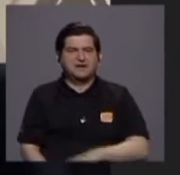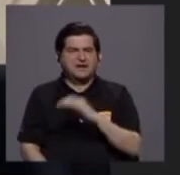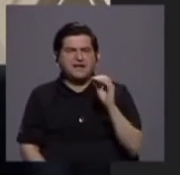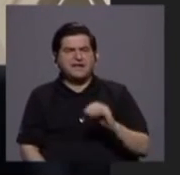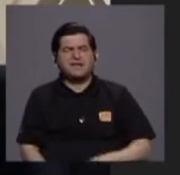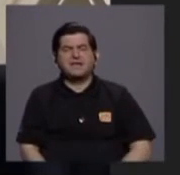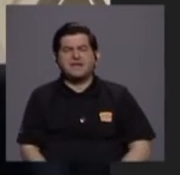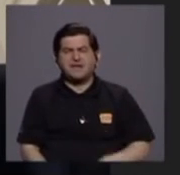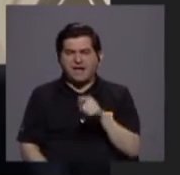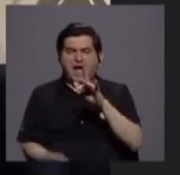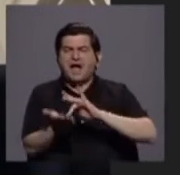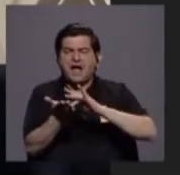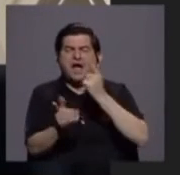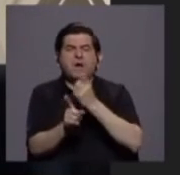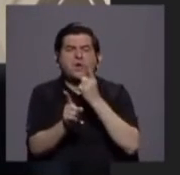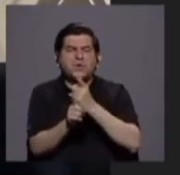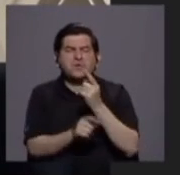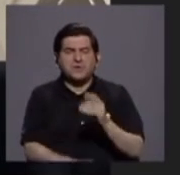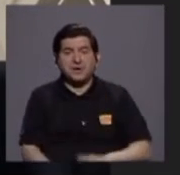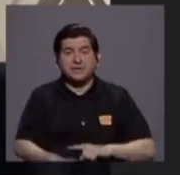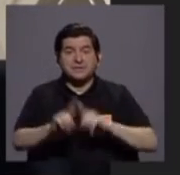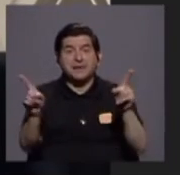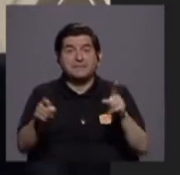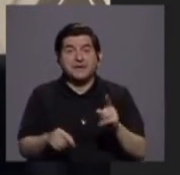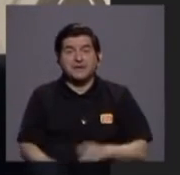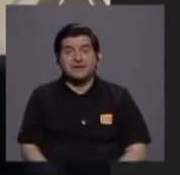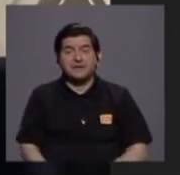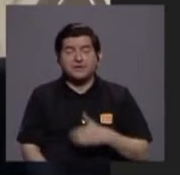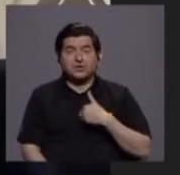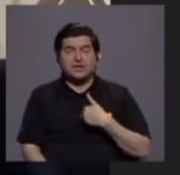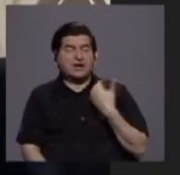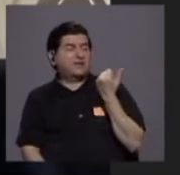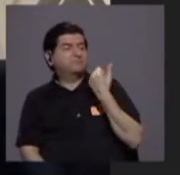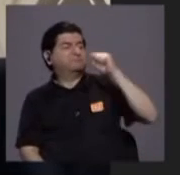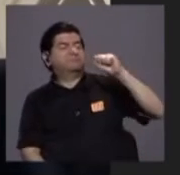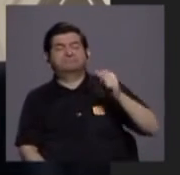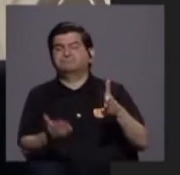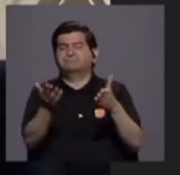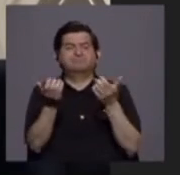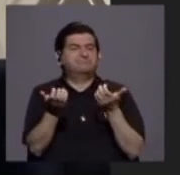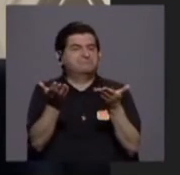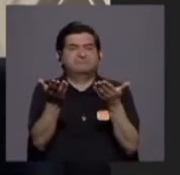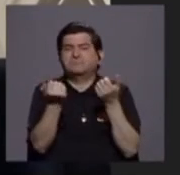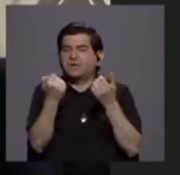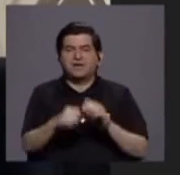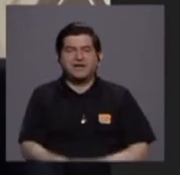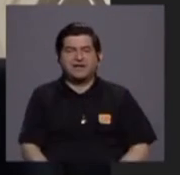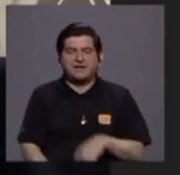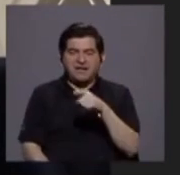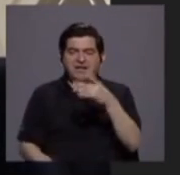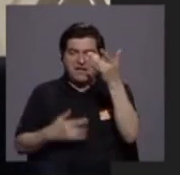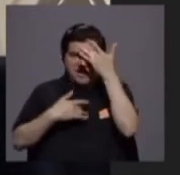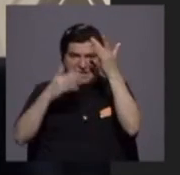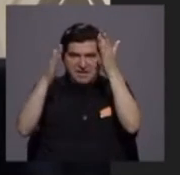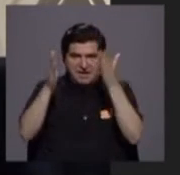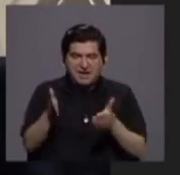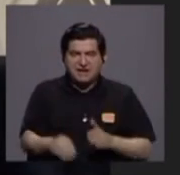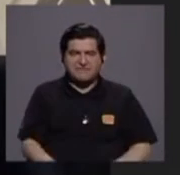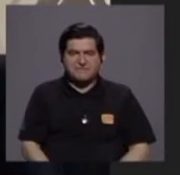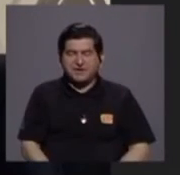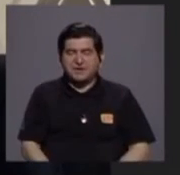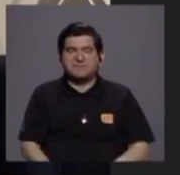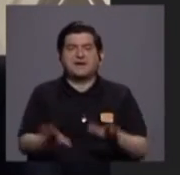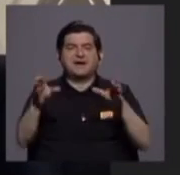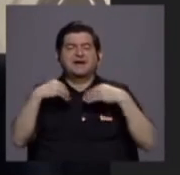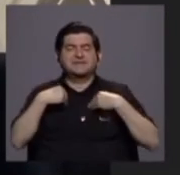son las medicinas apropiadas, pero lo que tenemos es una rebeldía de que no queremos que ese enfermo se le administre